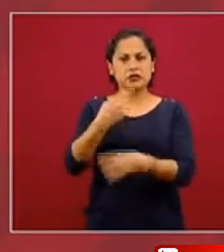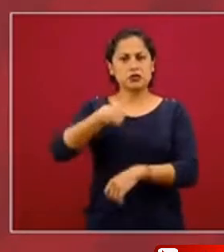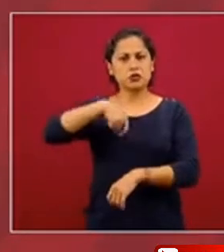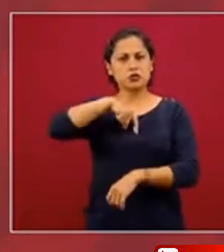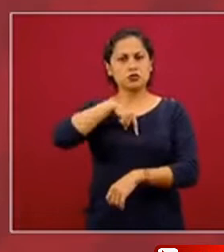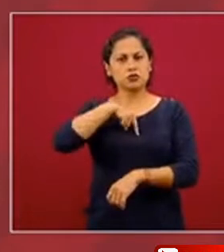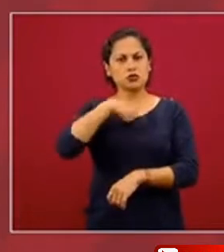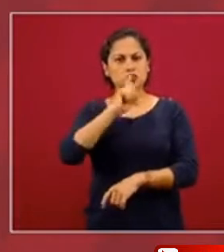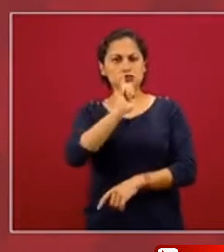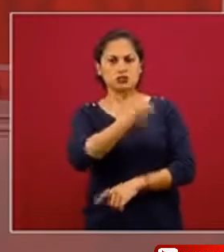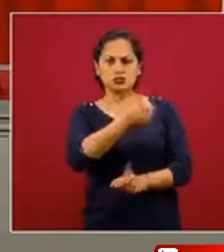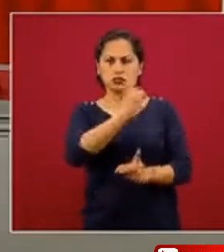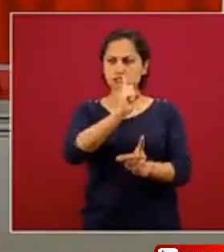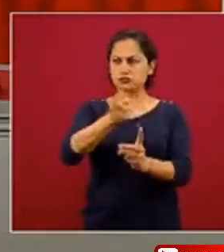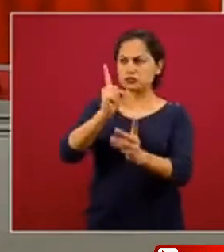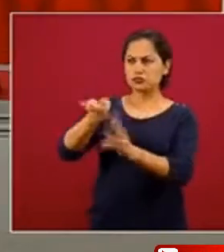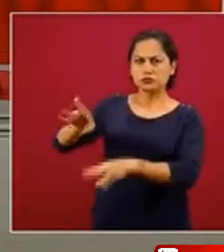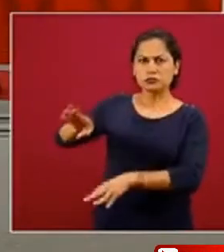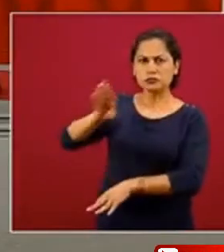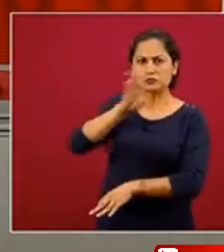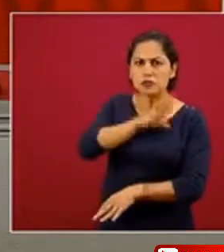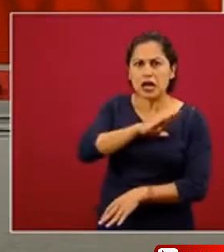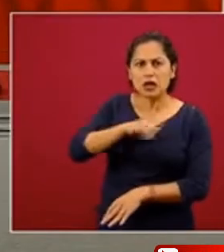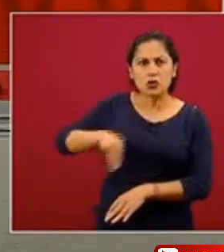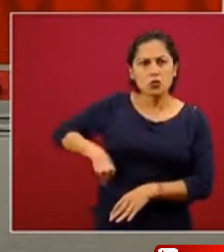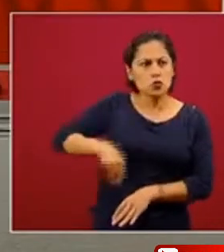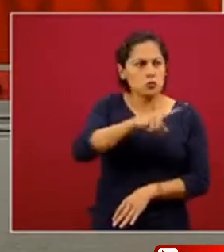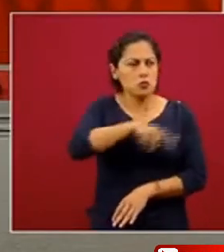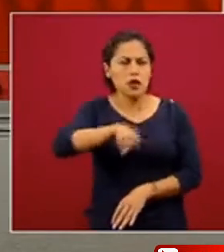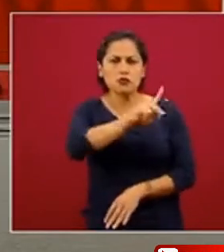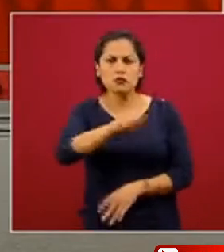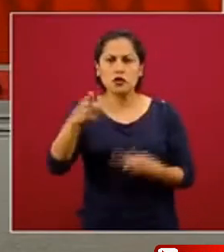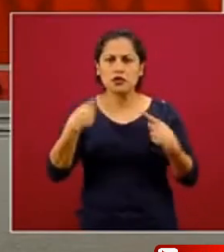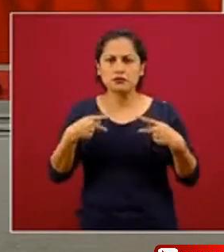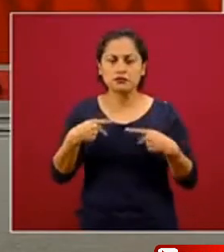para culpar a las personas, a la ciudadanía,